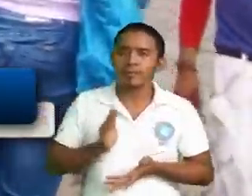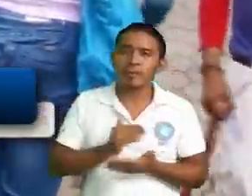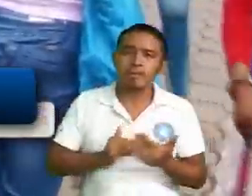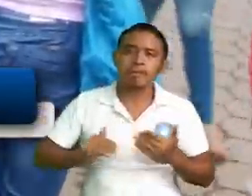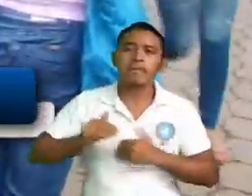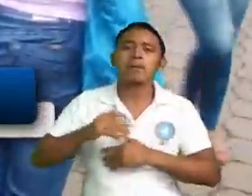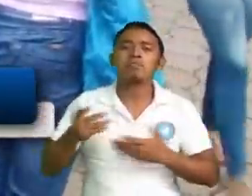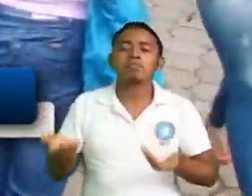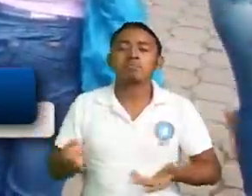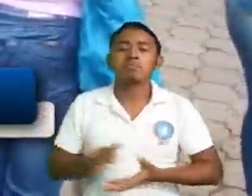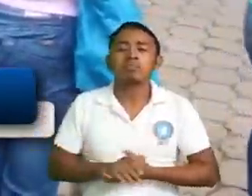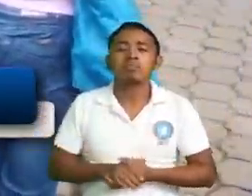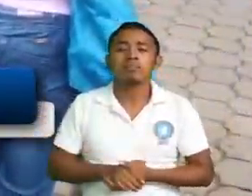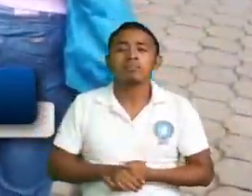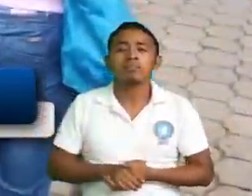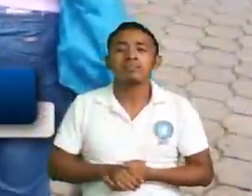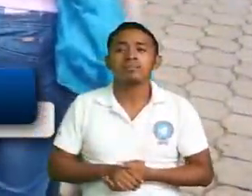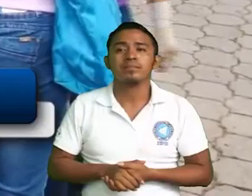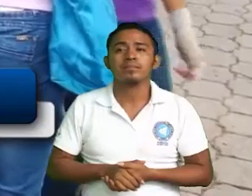esta infección?